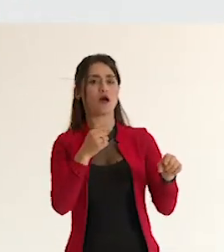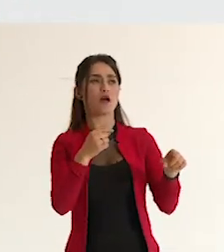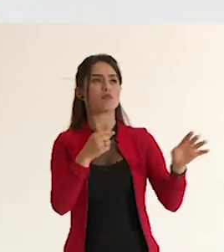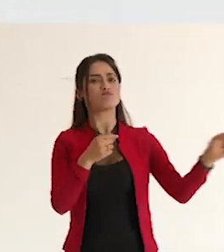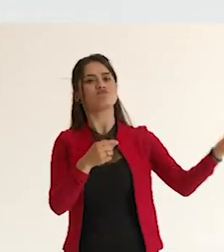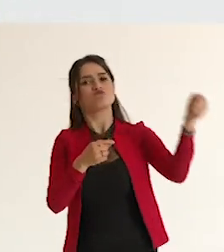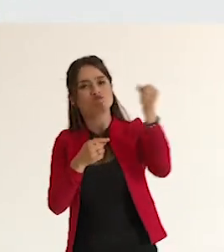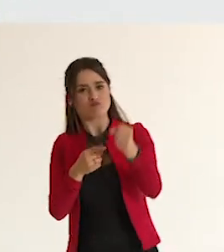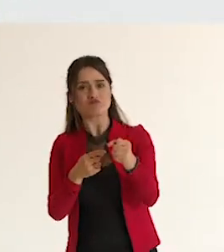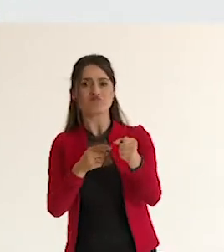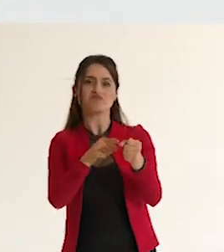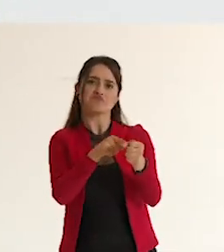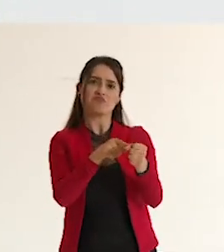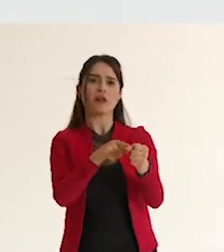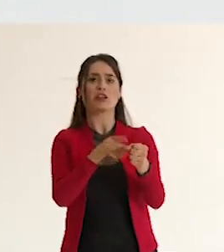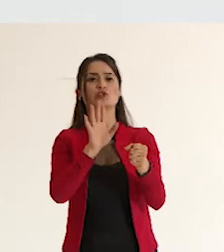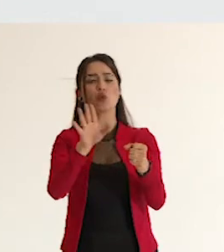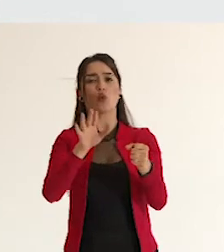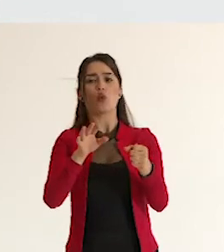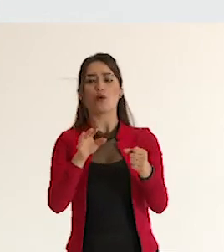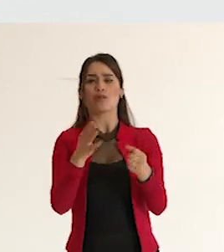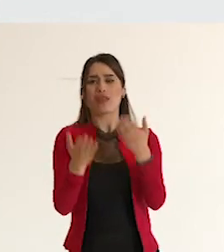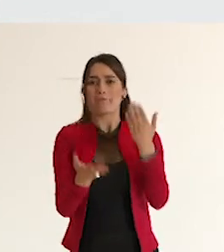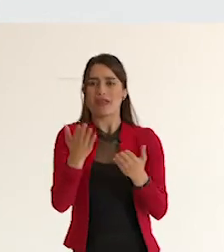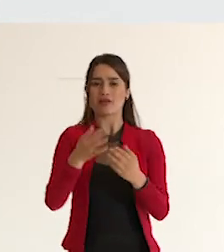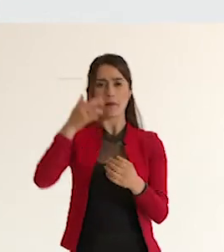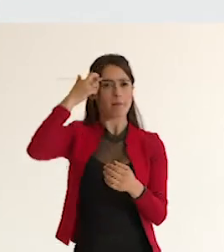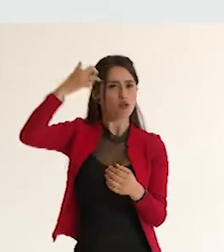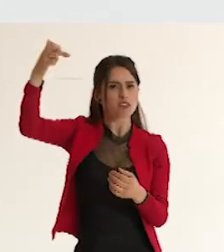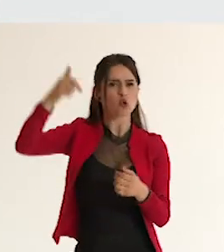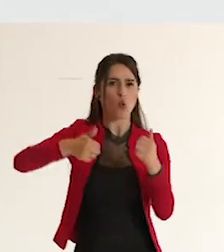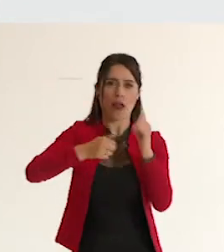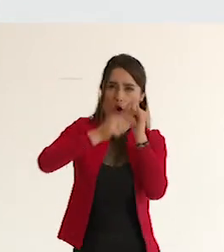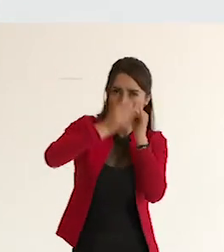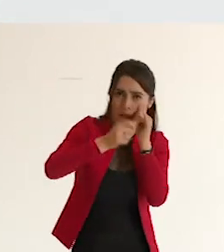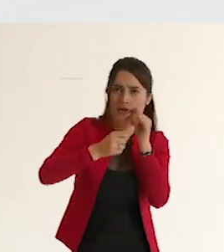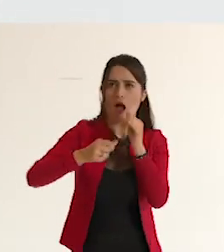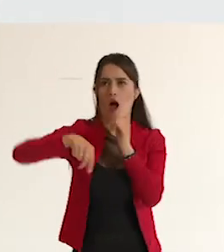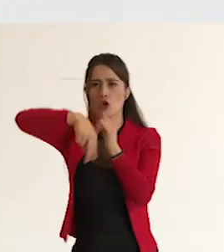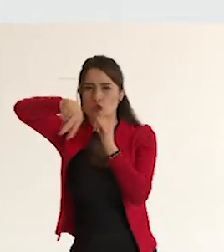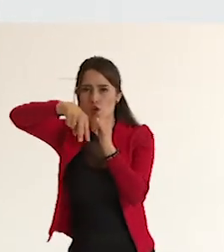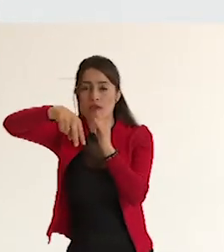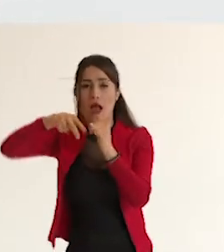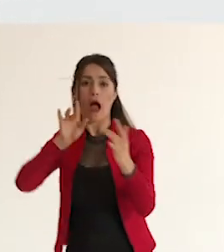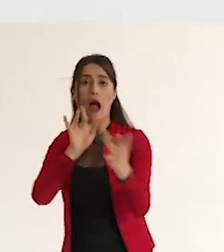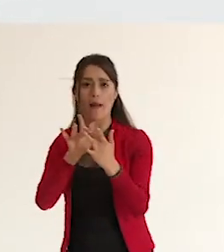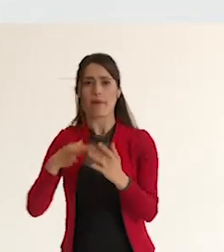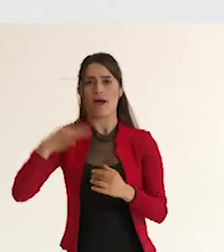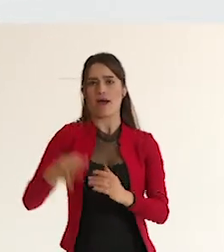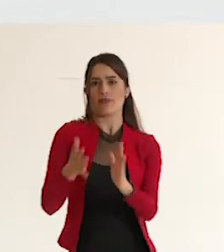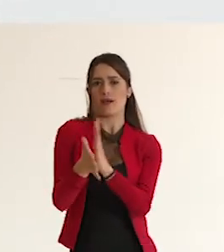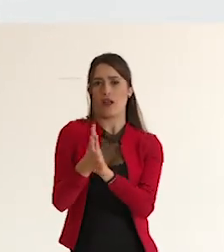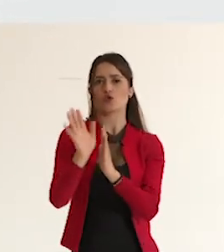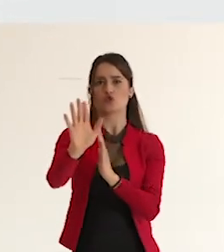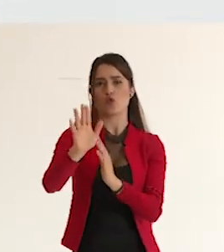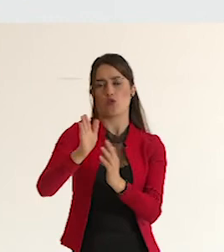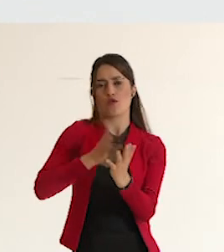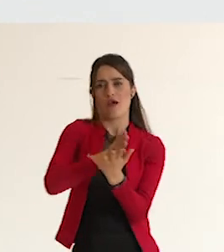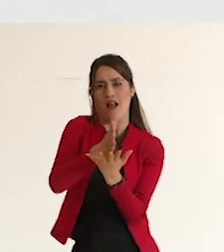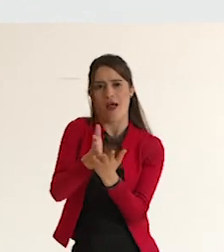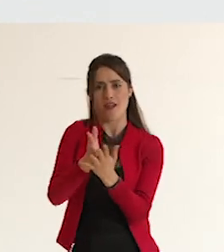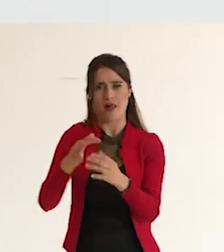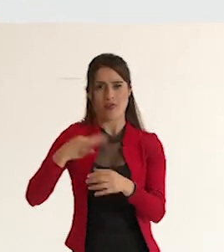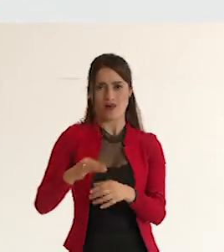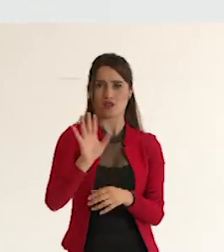código ético de la disciplina y rara vez hay digamos un diálogo verdaderamente interdisciplinario entonces se